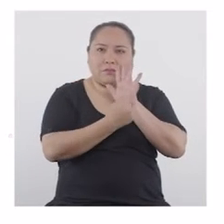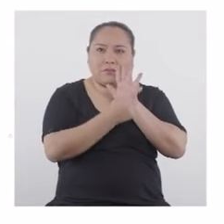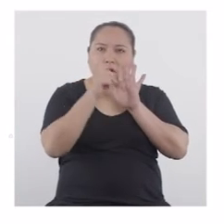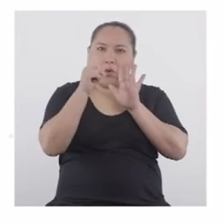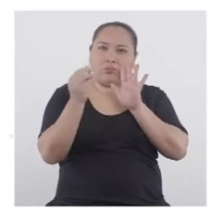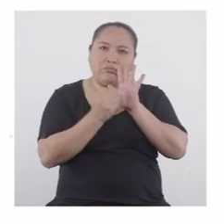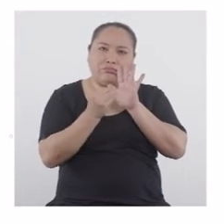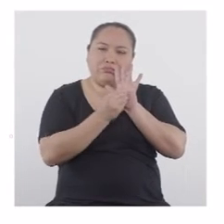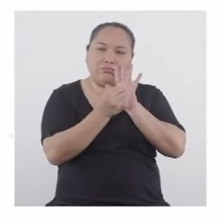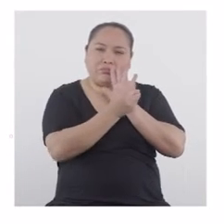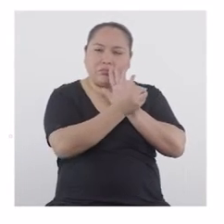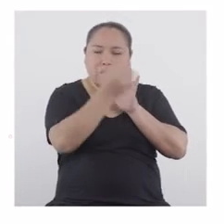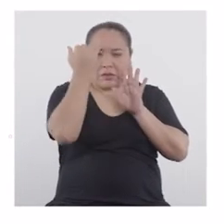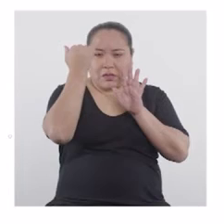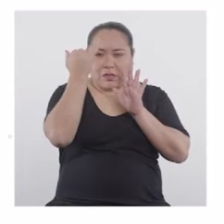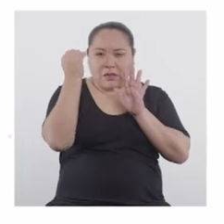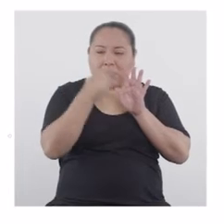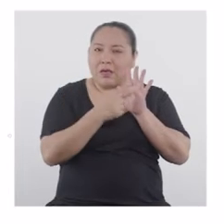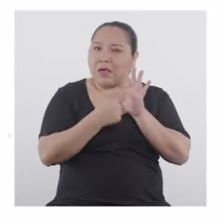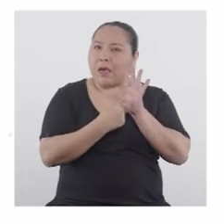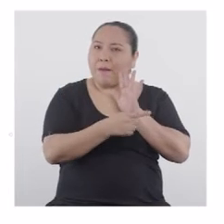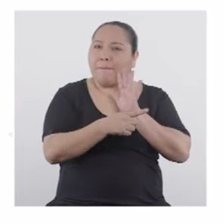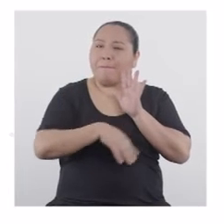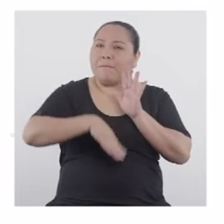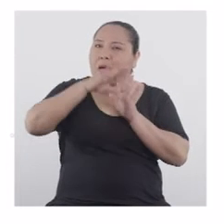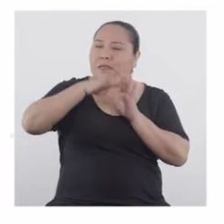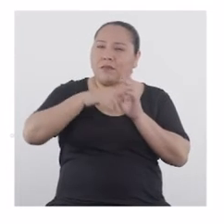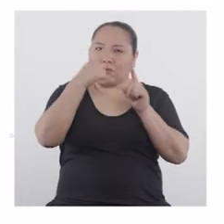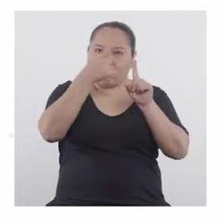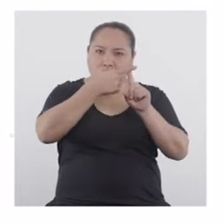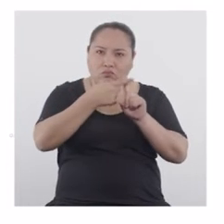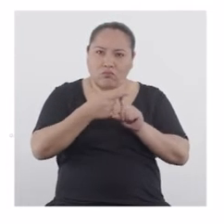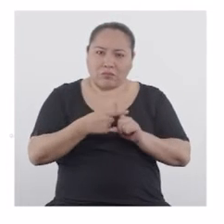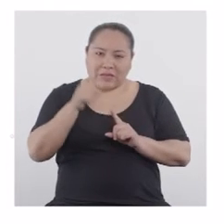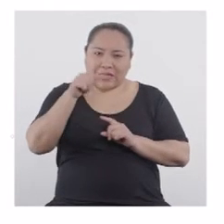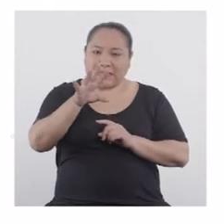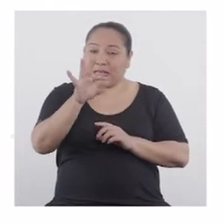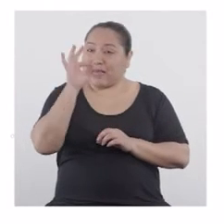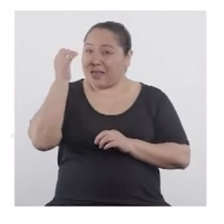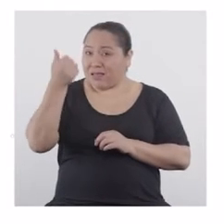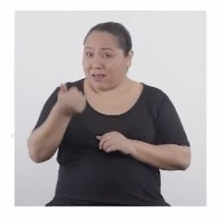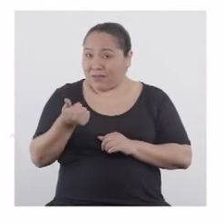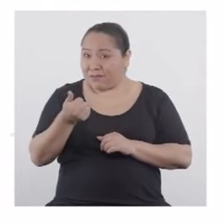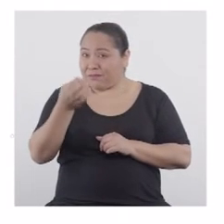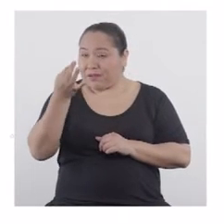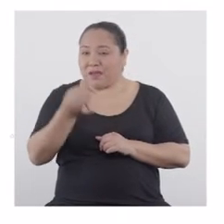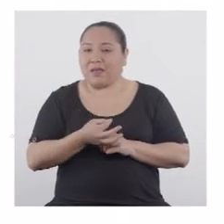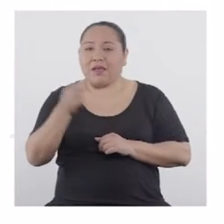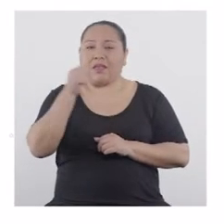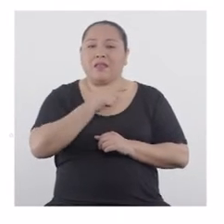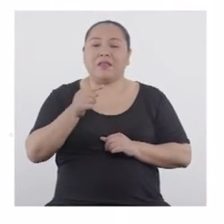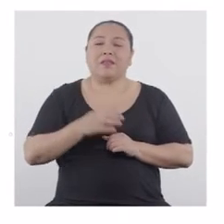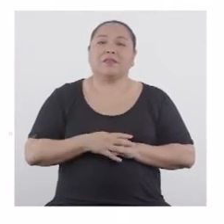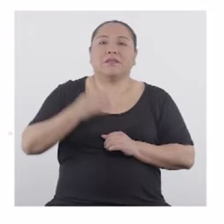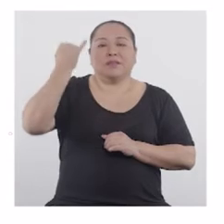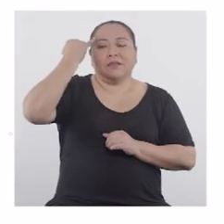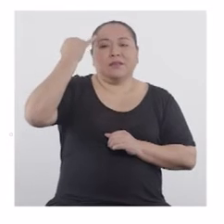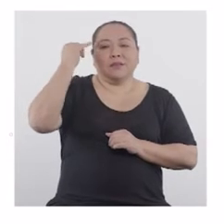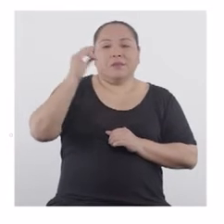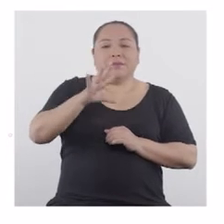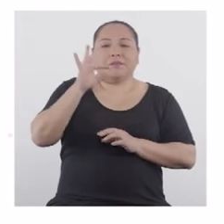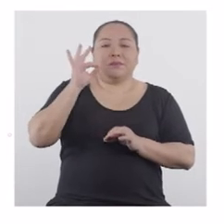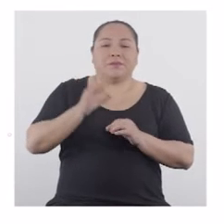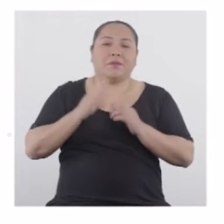criterio se da un puntaje y la idea que tiene mayor puntaje tras sumar es la elegida, ¿cierto? En este caso, la